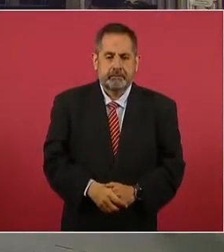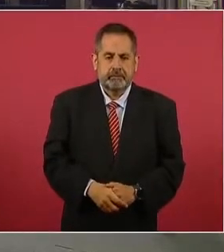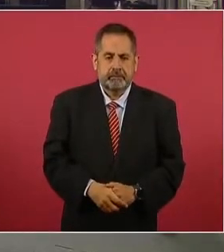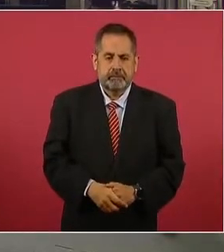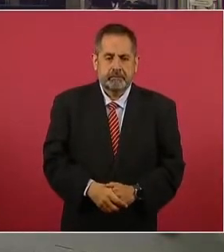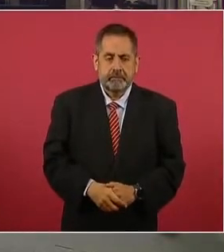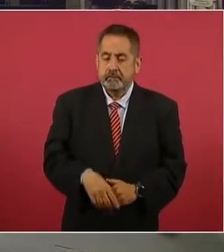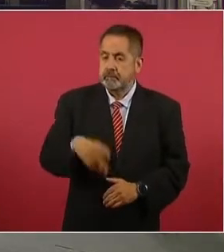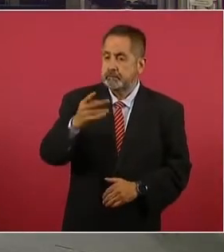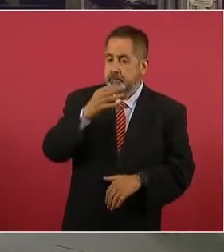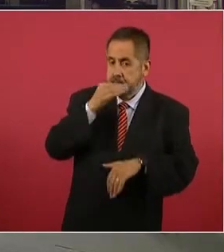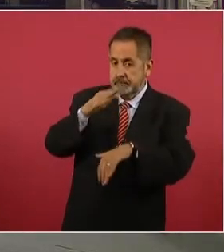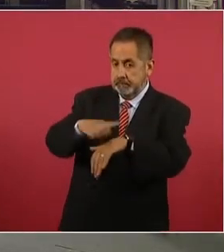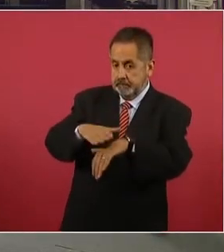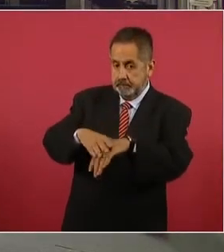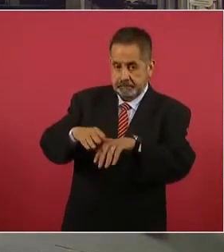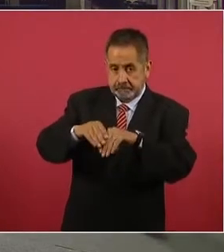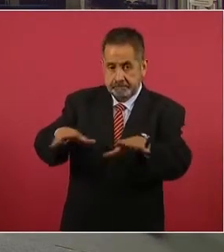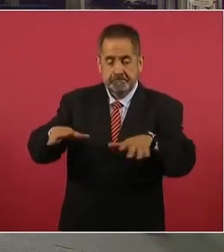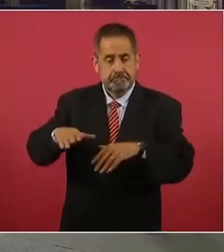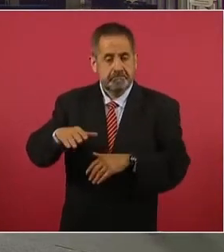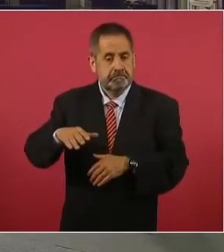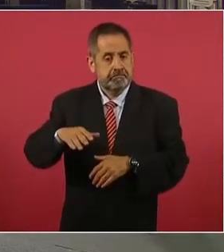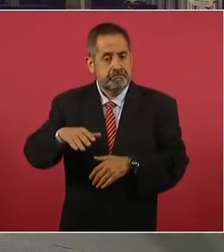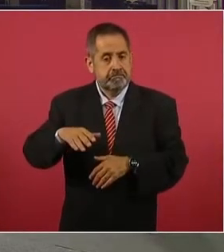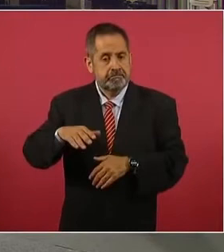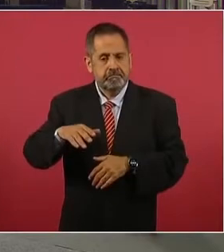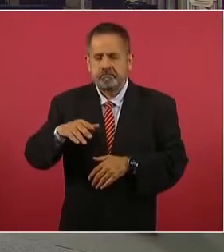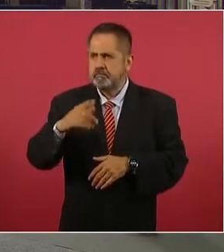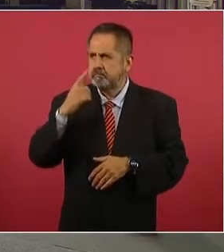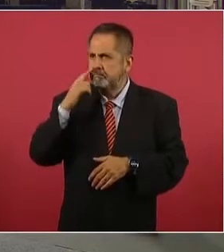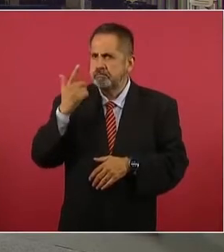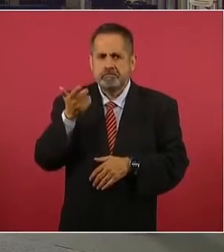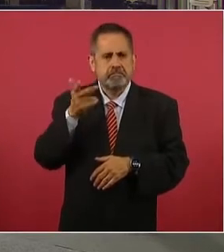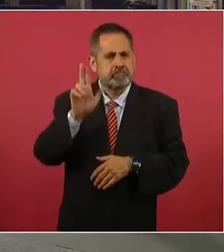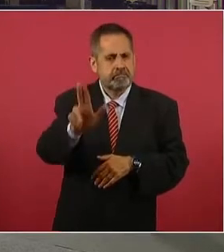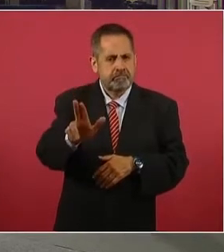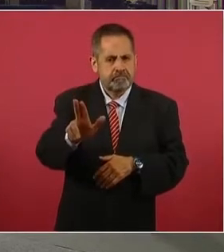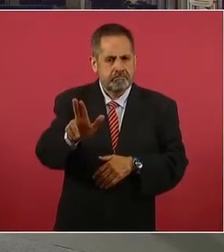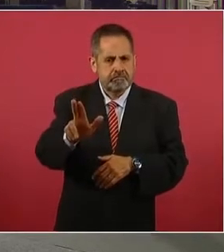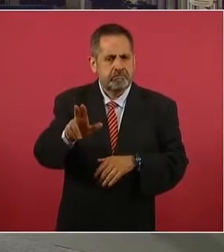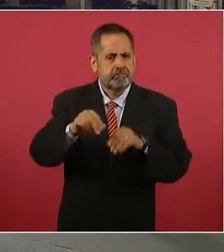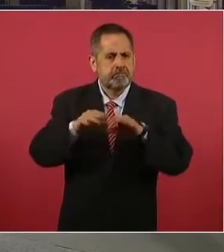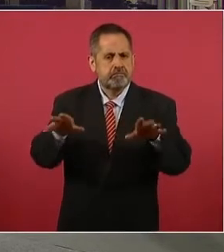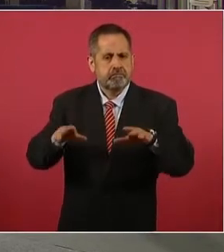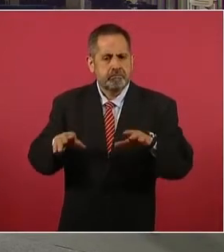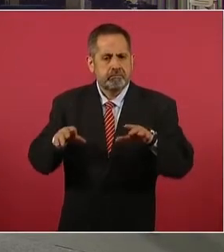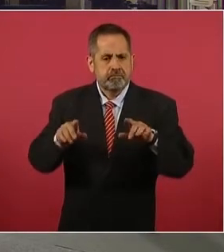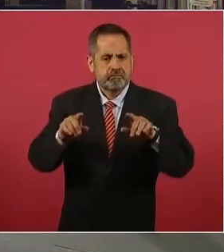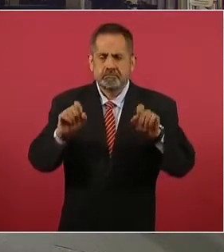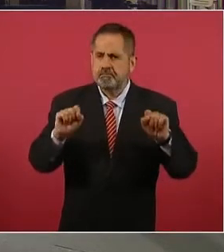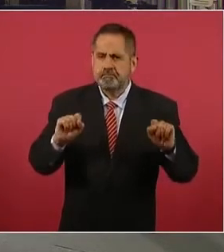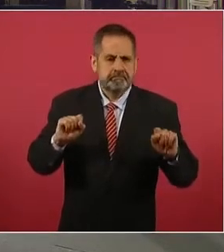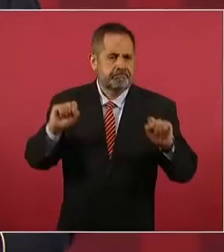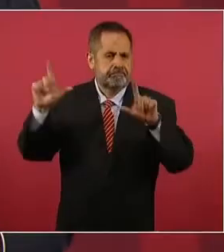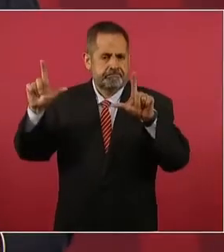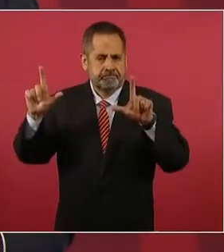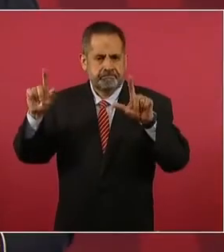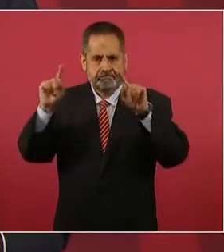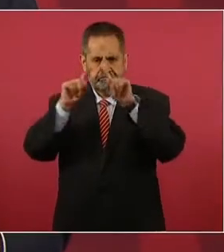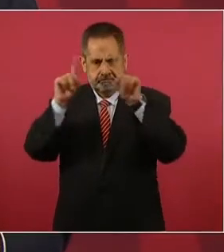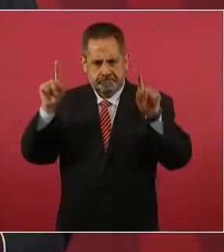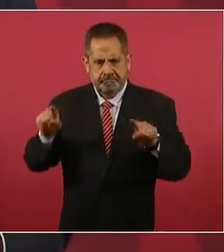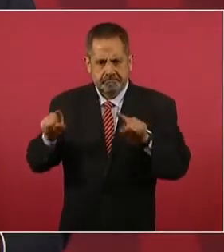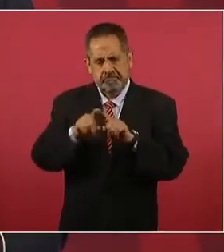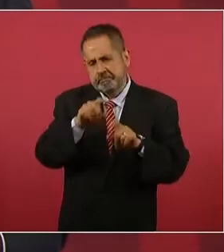Pero para información general, el martes próximo, en una lámina, se